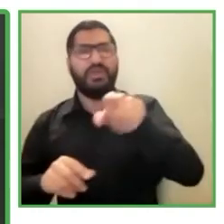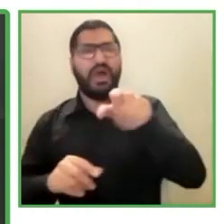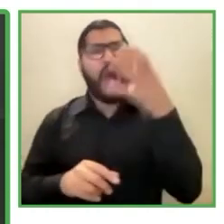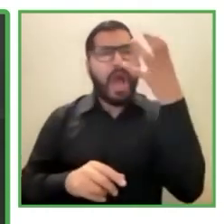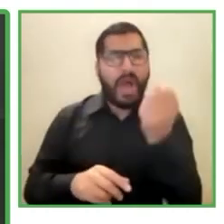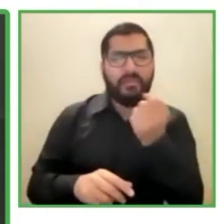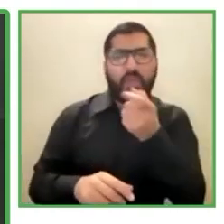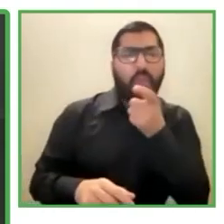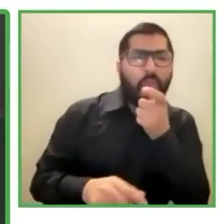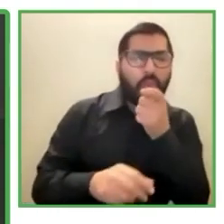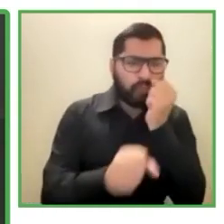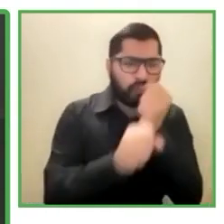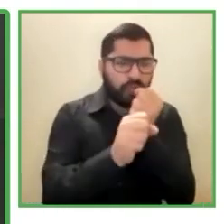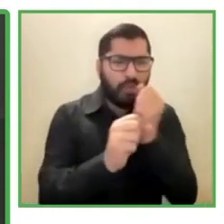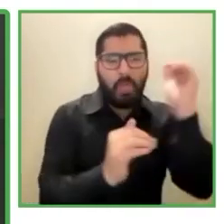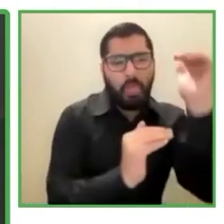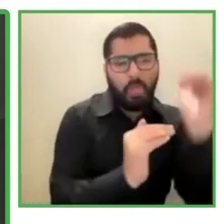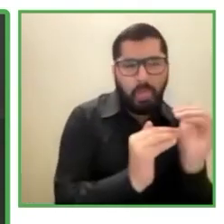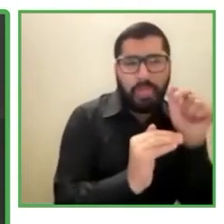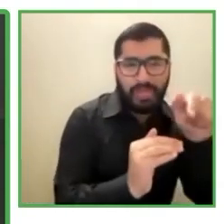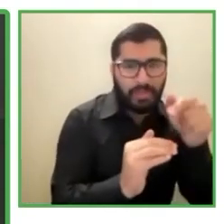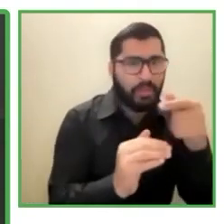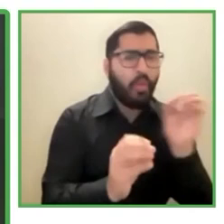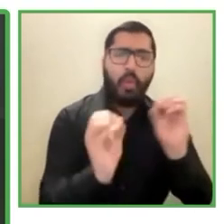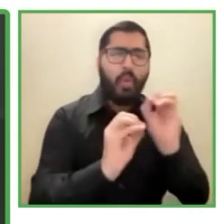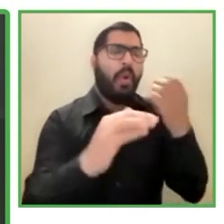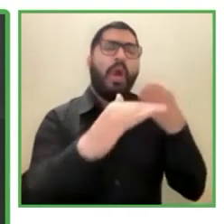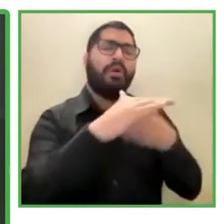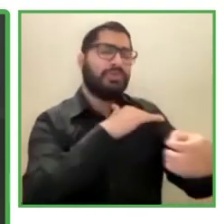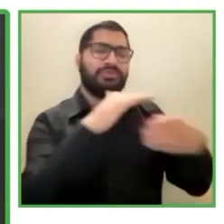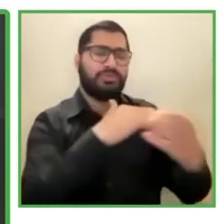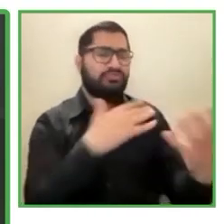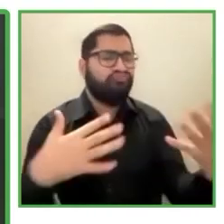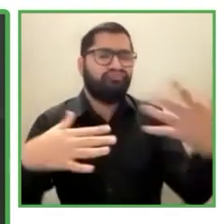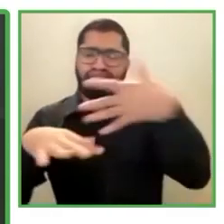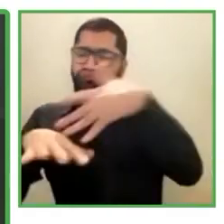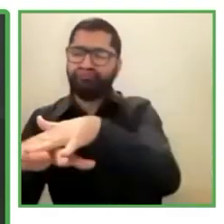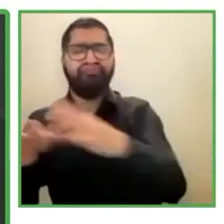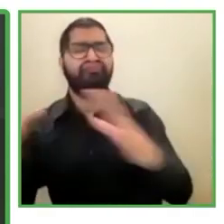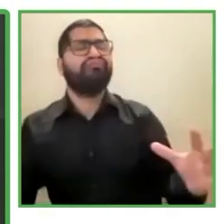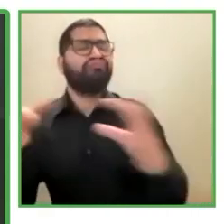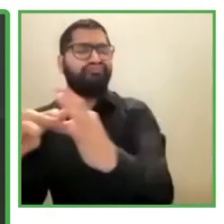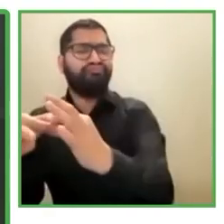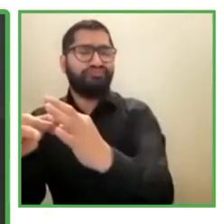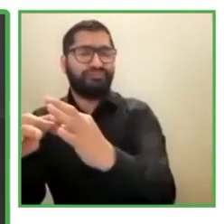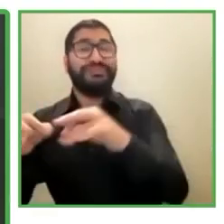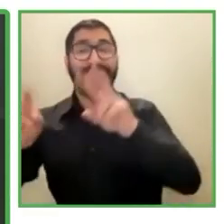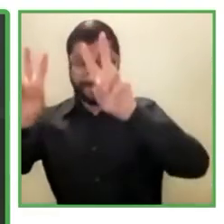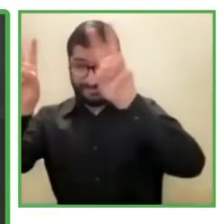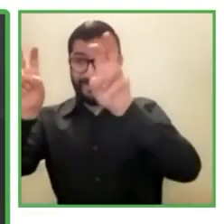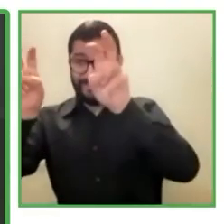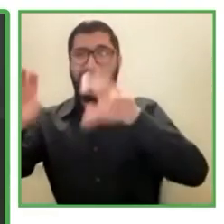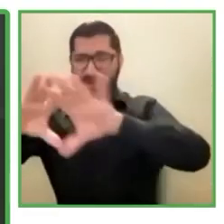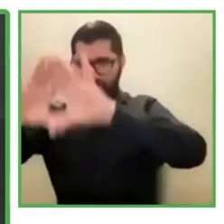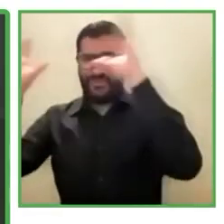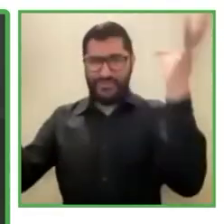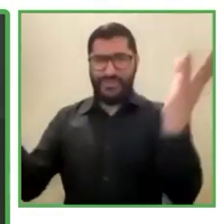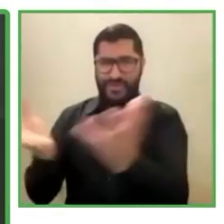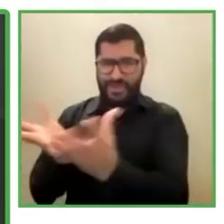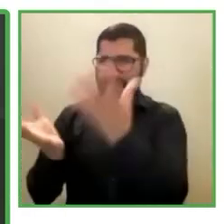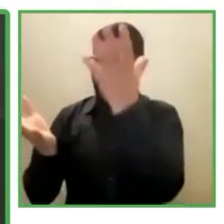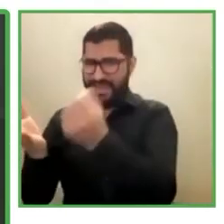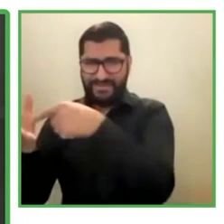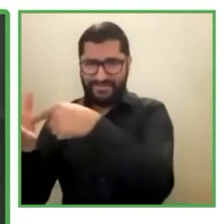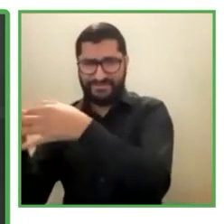integración y a las cadenas mundiales de suministros, el acceso a políticas productivas y comerciales, y esto genera